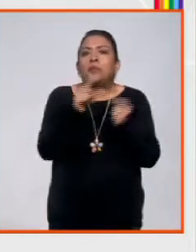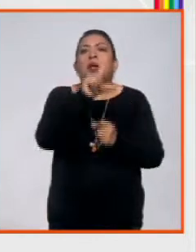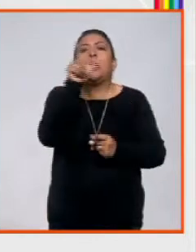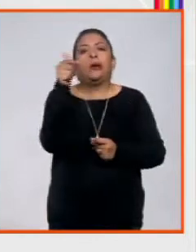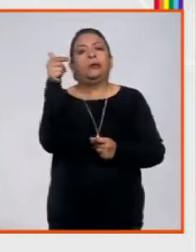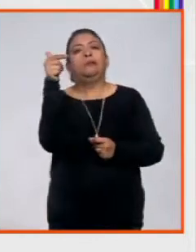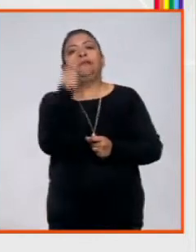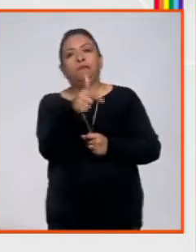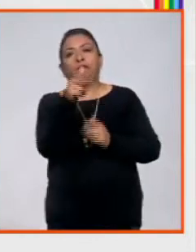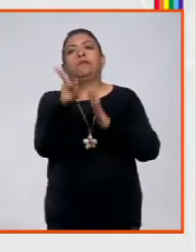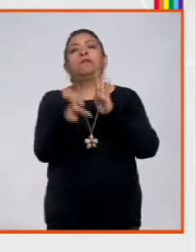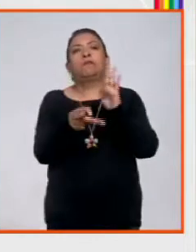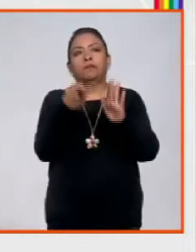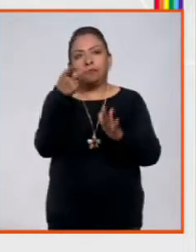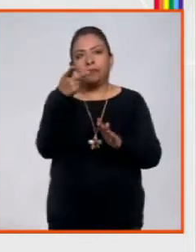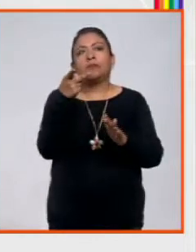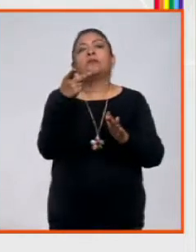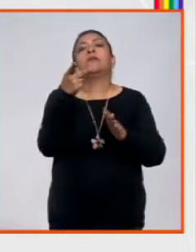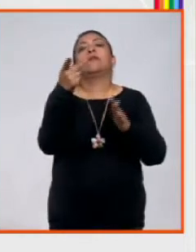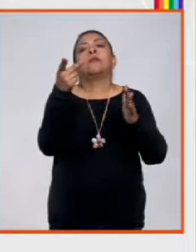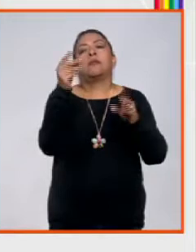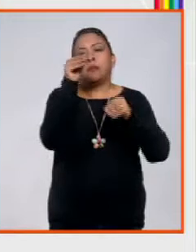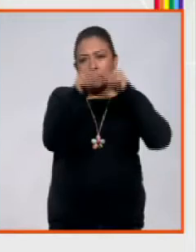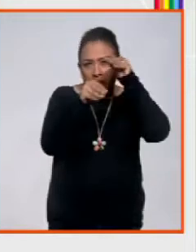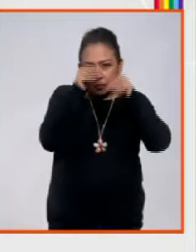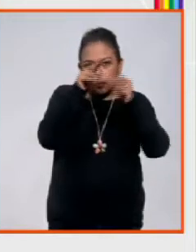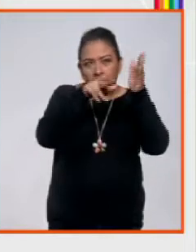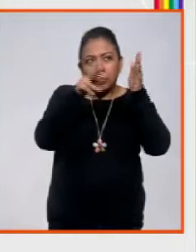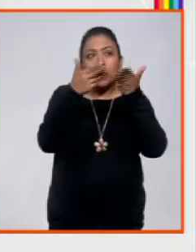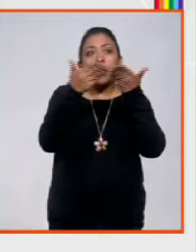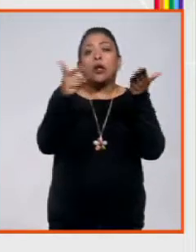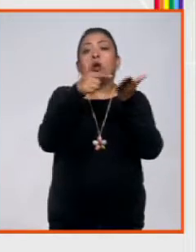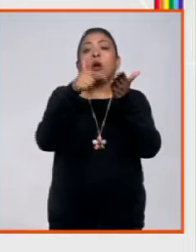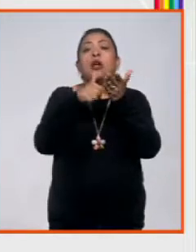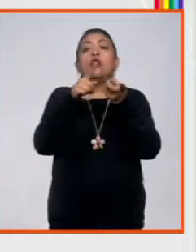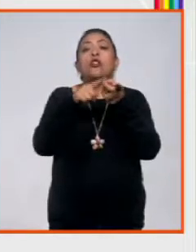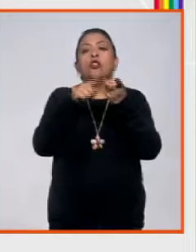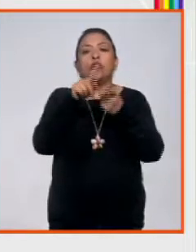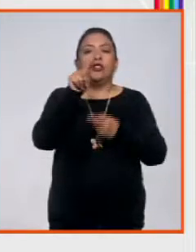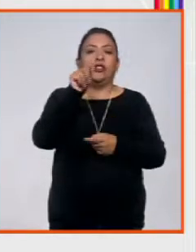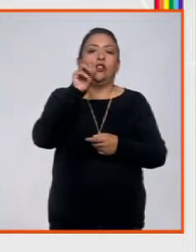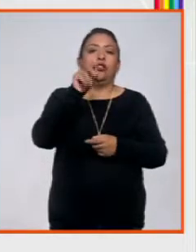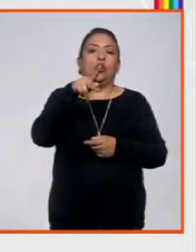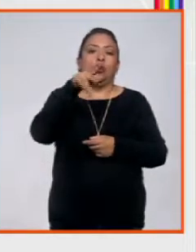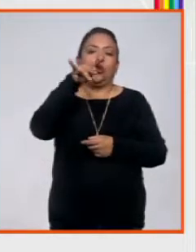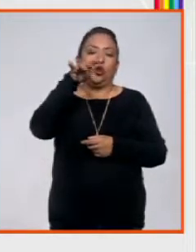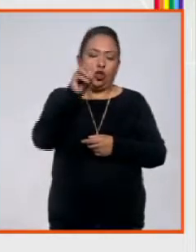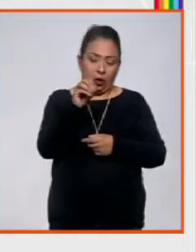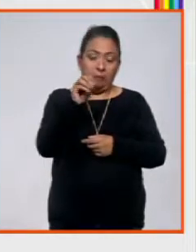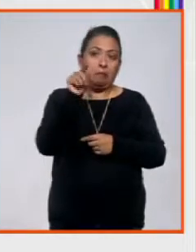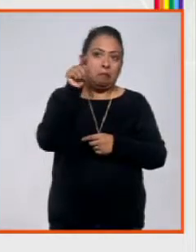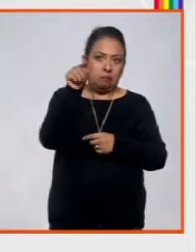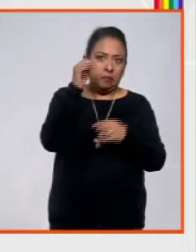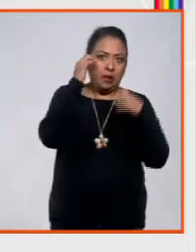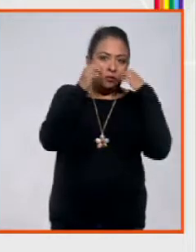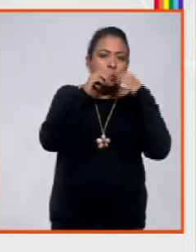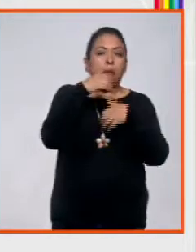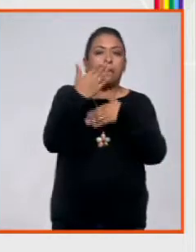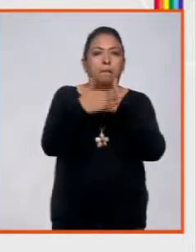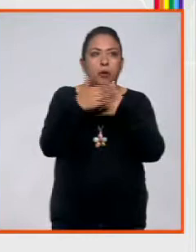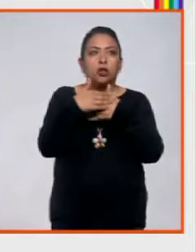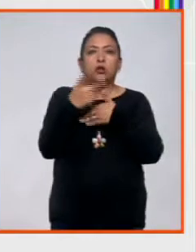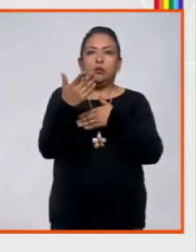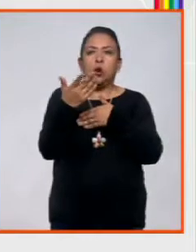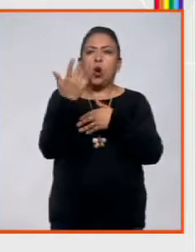finalmente reapareció lo reconstruyeron y ahora se encuentra en tokio en shibuya y próximamente estará en